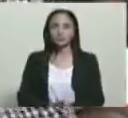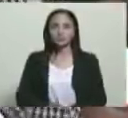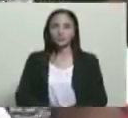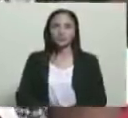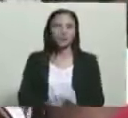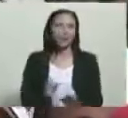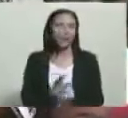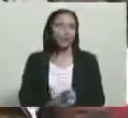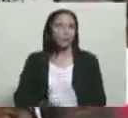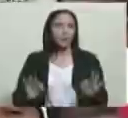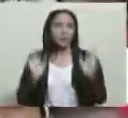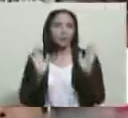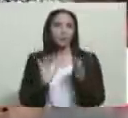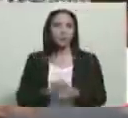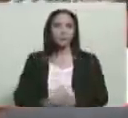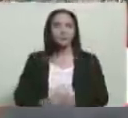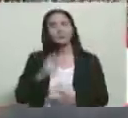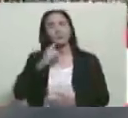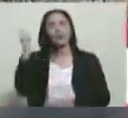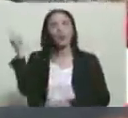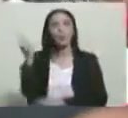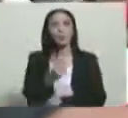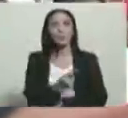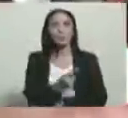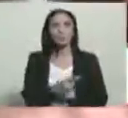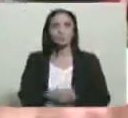Más nada, pues. ¡Cúmplase!